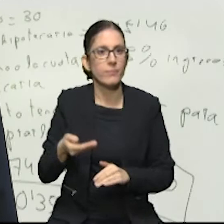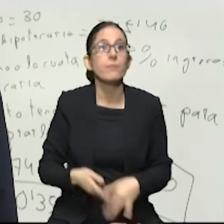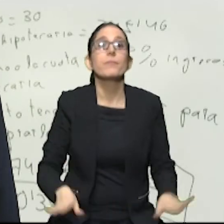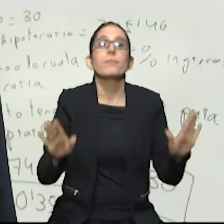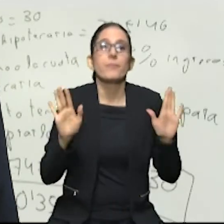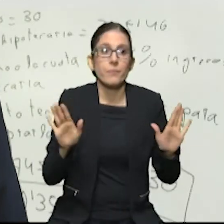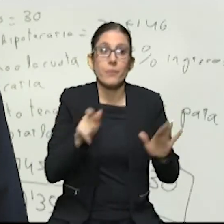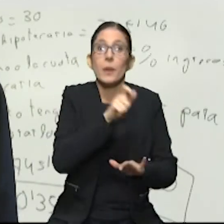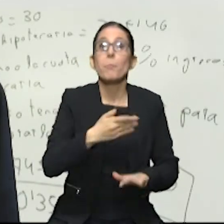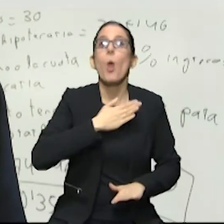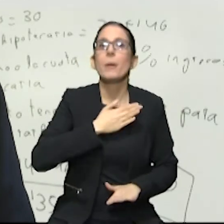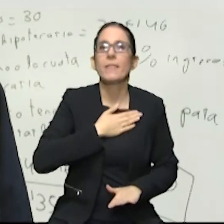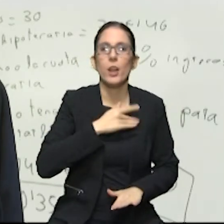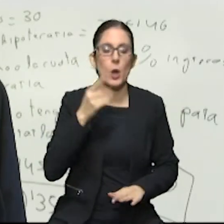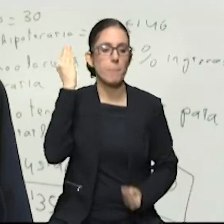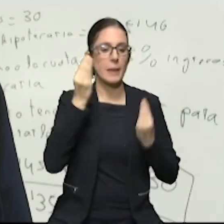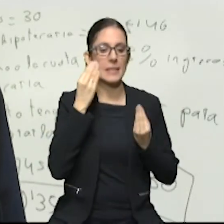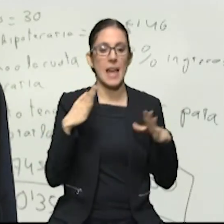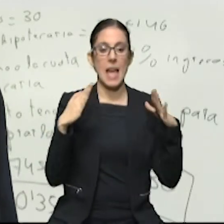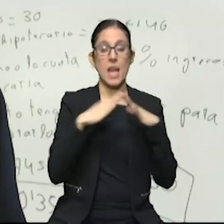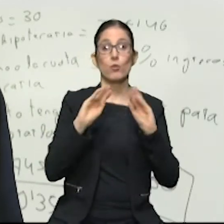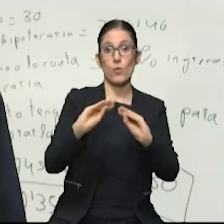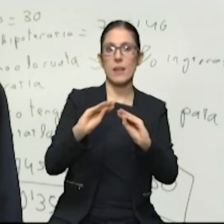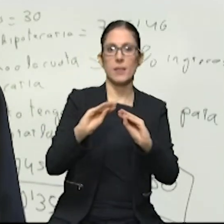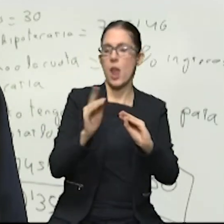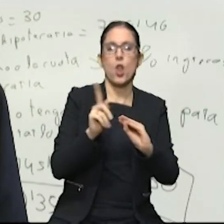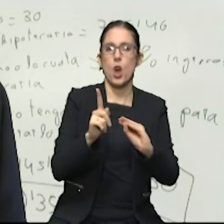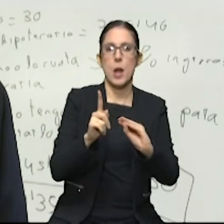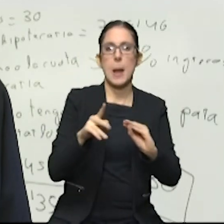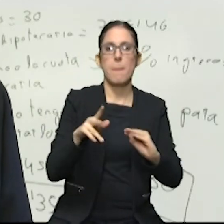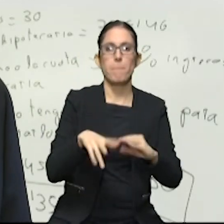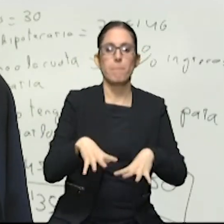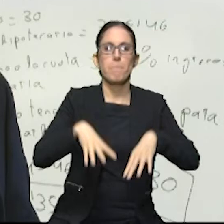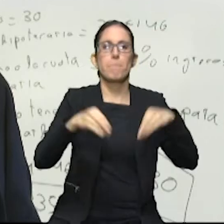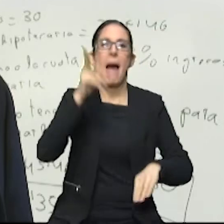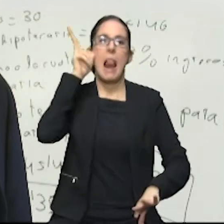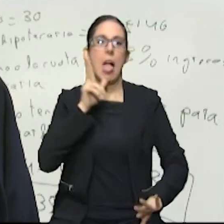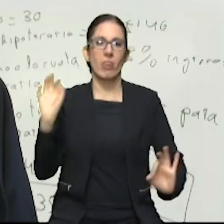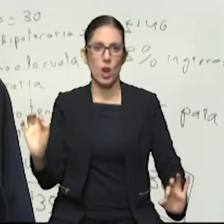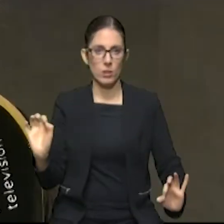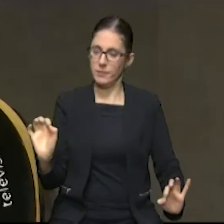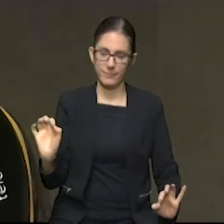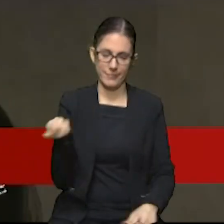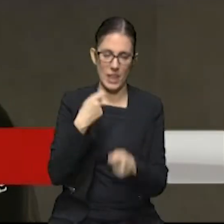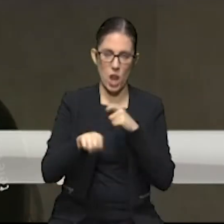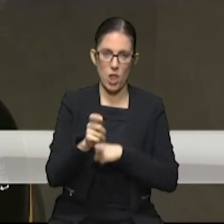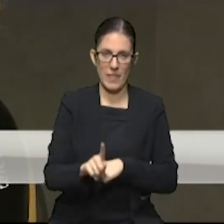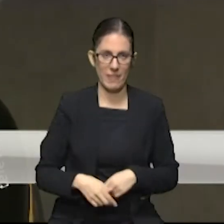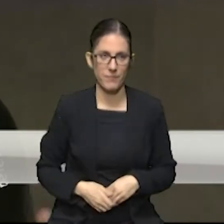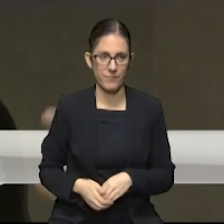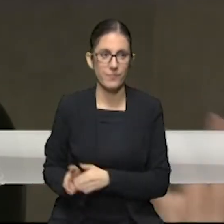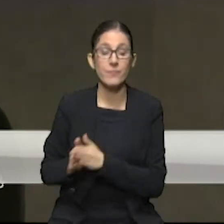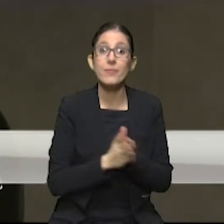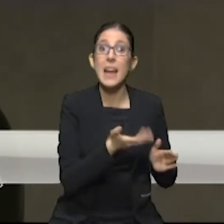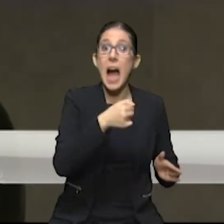propietario que coja y crea que no tiene una casa sino el Palacio Imperial de Japón no va a vender el piso. Desde que se fundó AINA